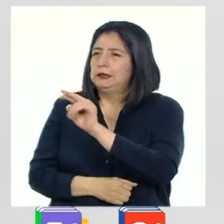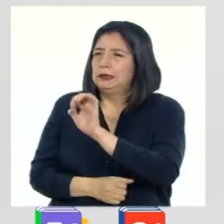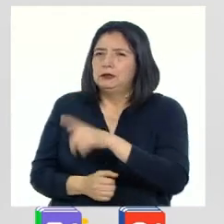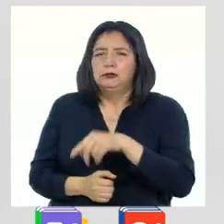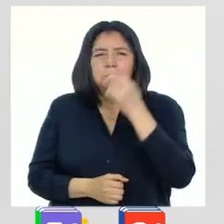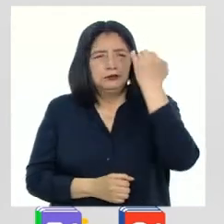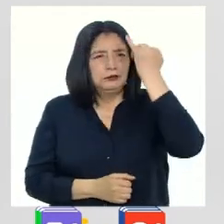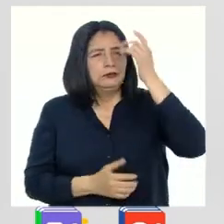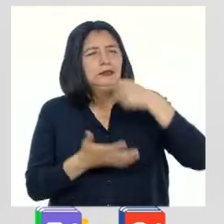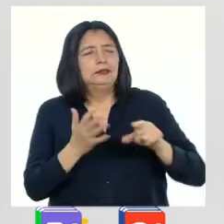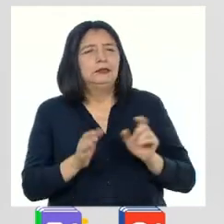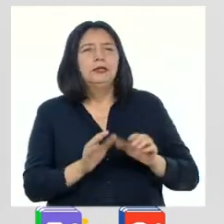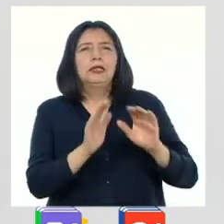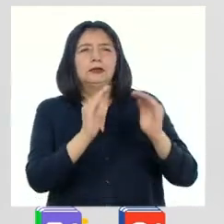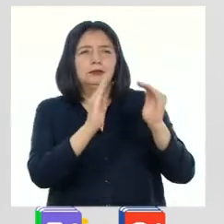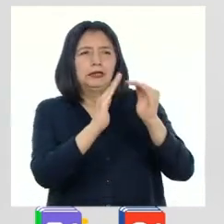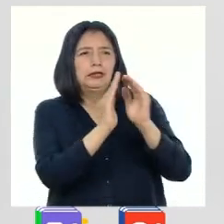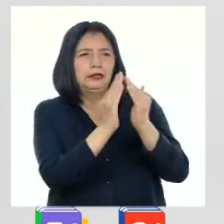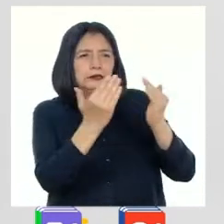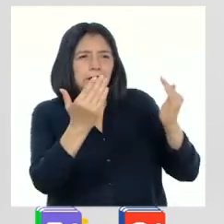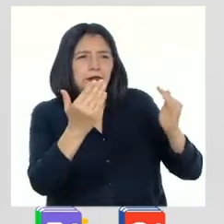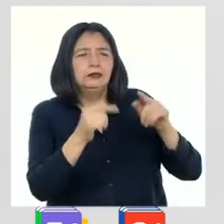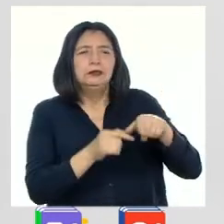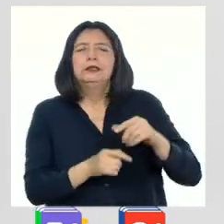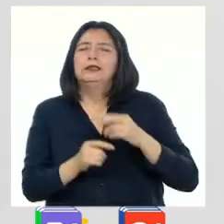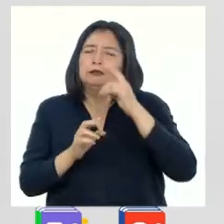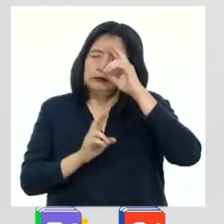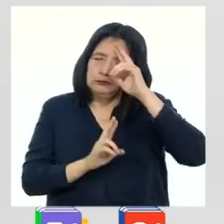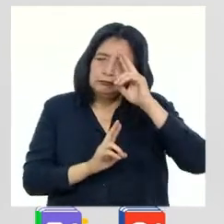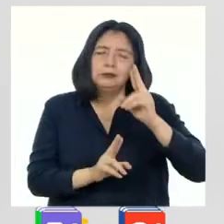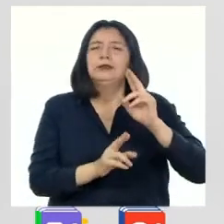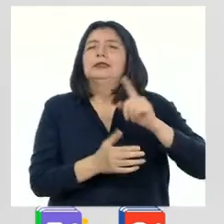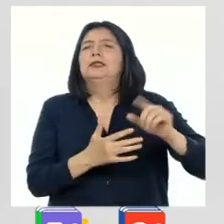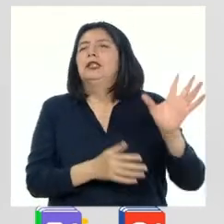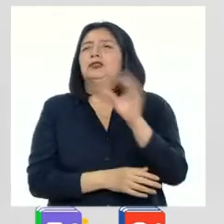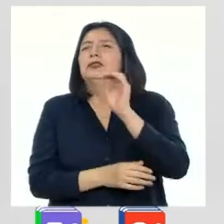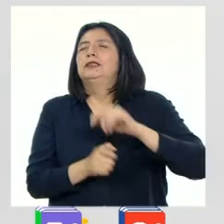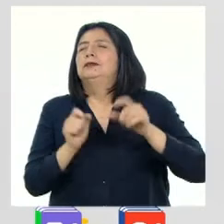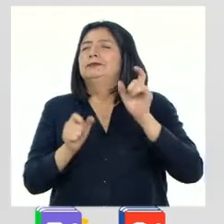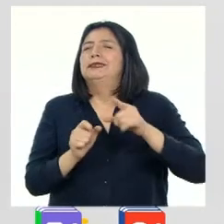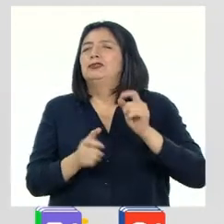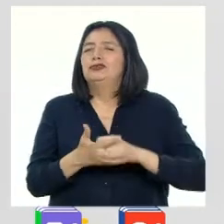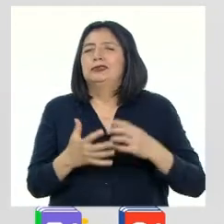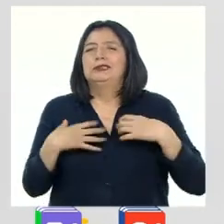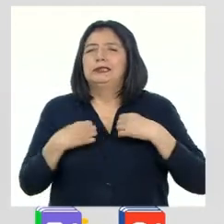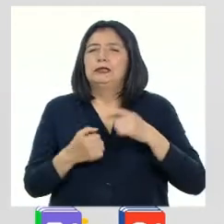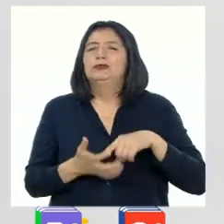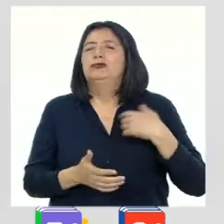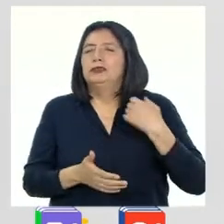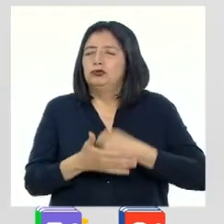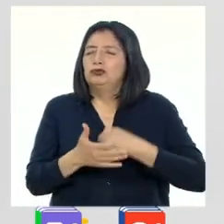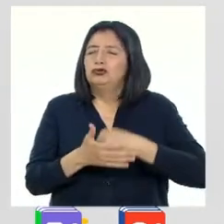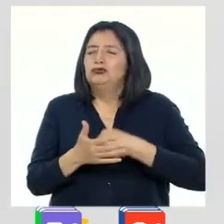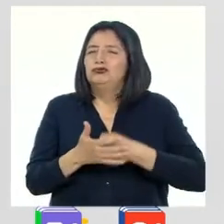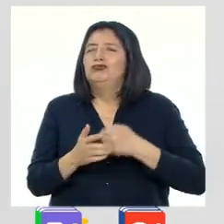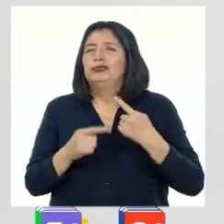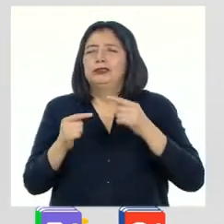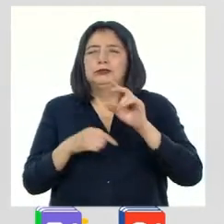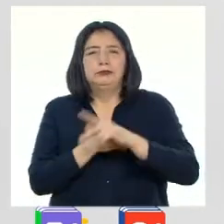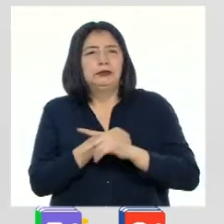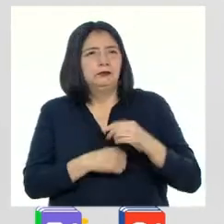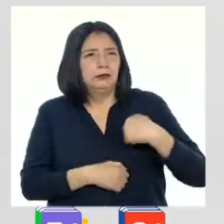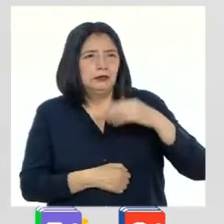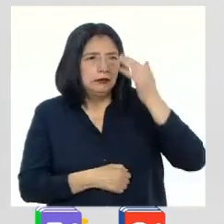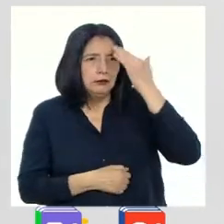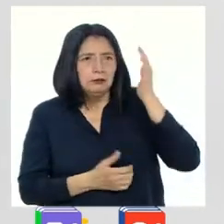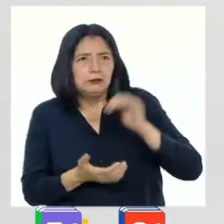han creado un retablo en homenaje a todo el personal de salud que lucha a diario en nuestro país. Pero para saber un poco